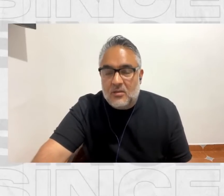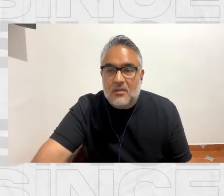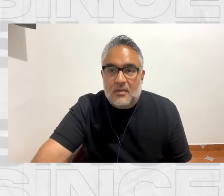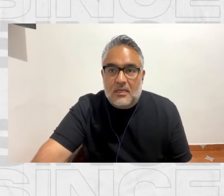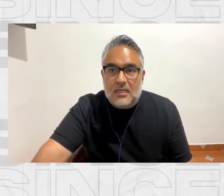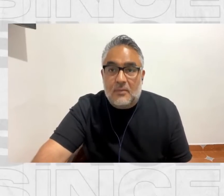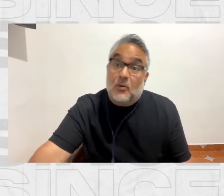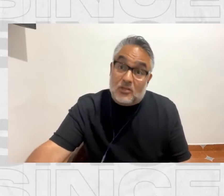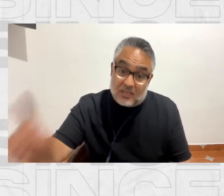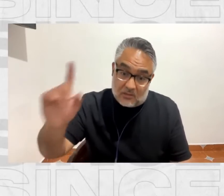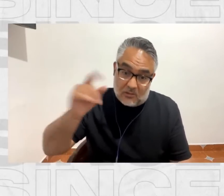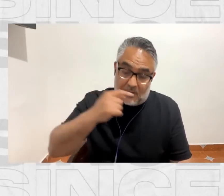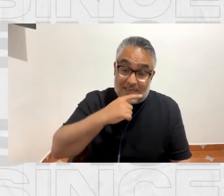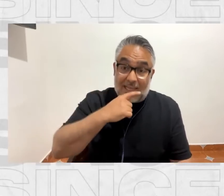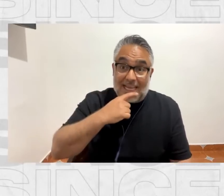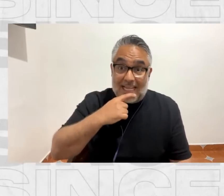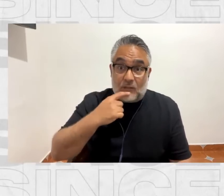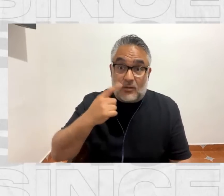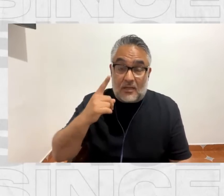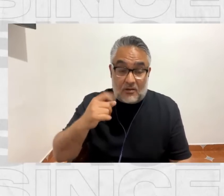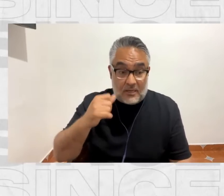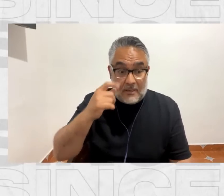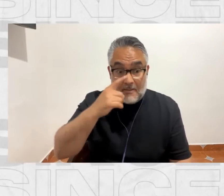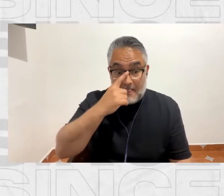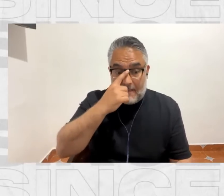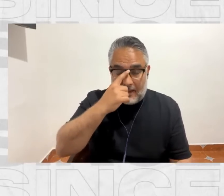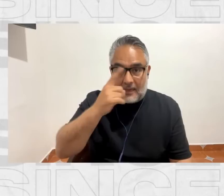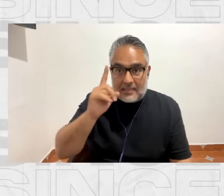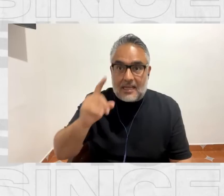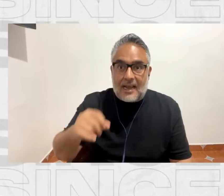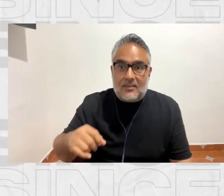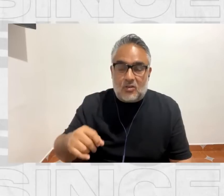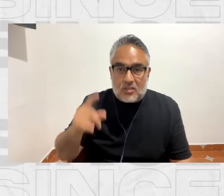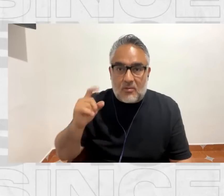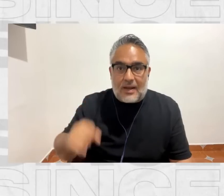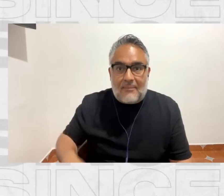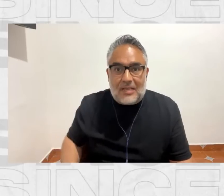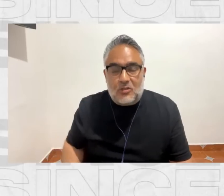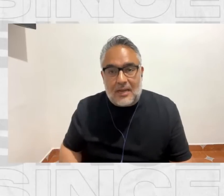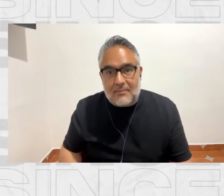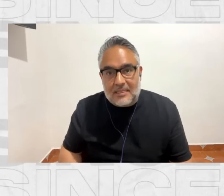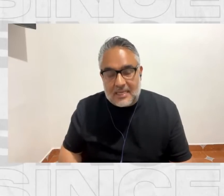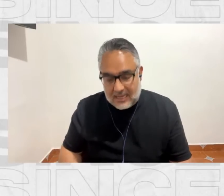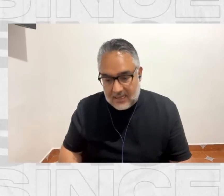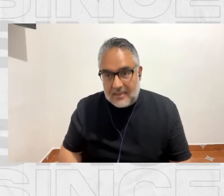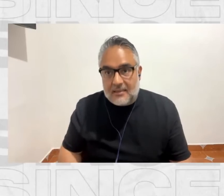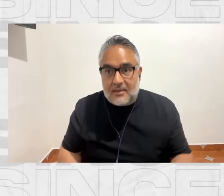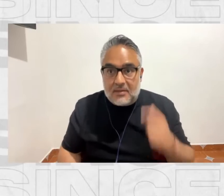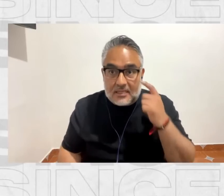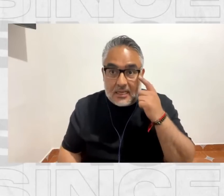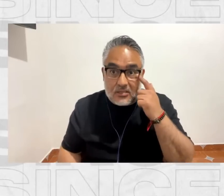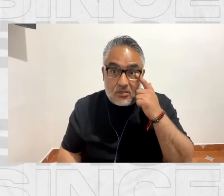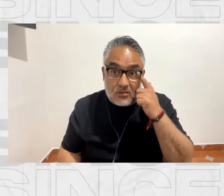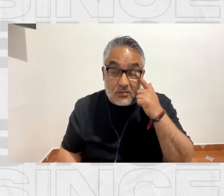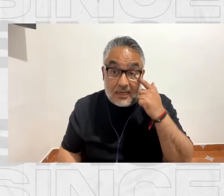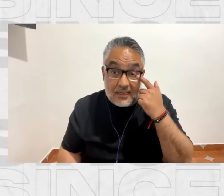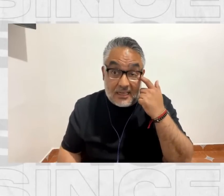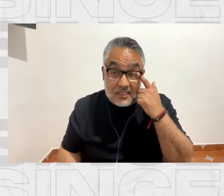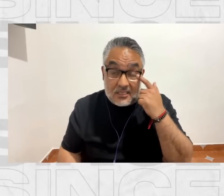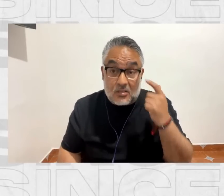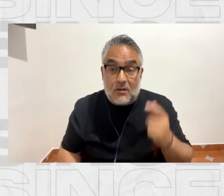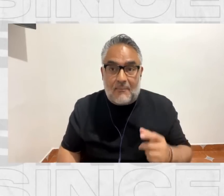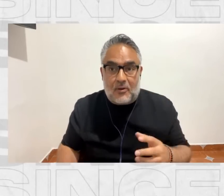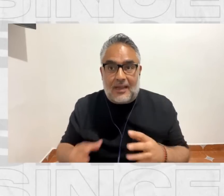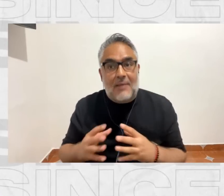eso? Y por cierto, les adelanto que hoy estará Sosimo Camacho en la mesa de investigación contra Línea